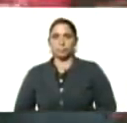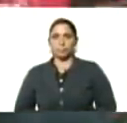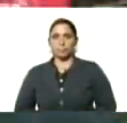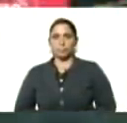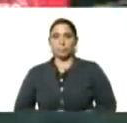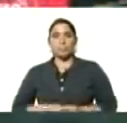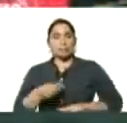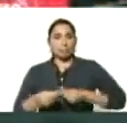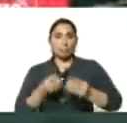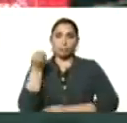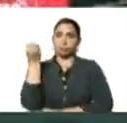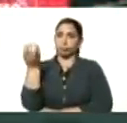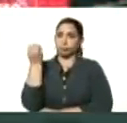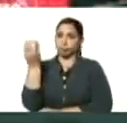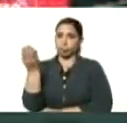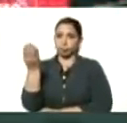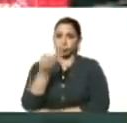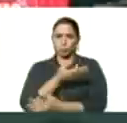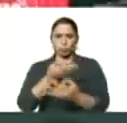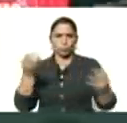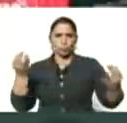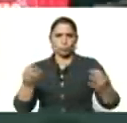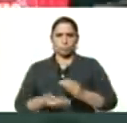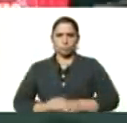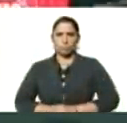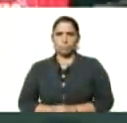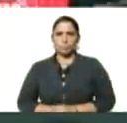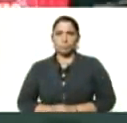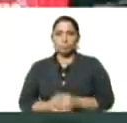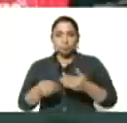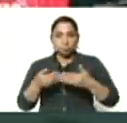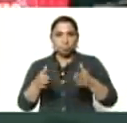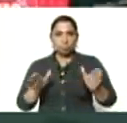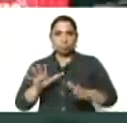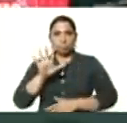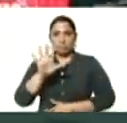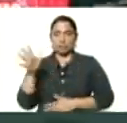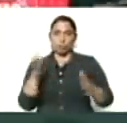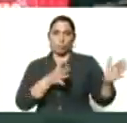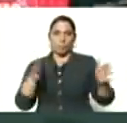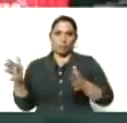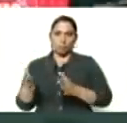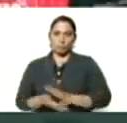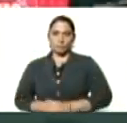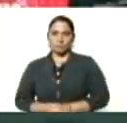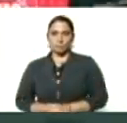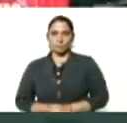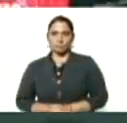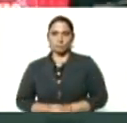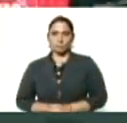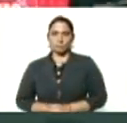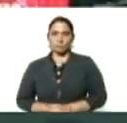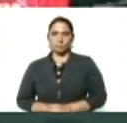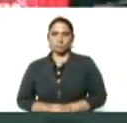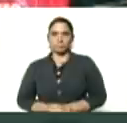hacer este congreso extraordinario el 5 de marzo.